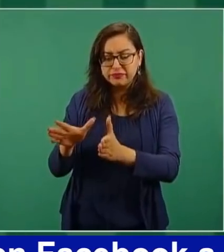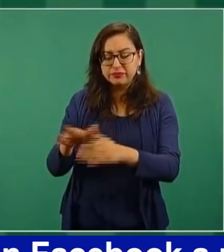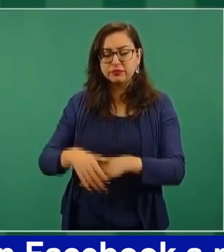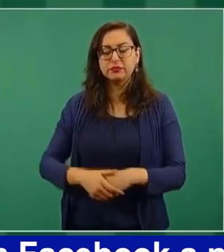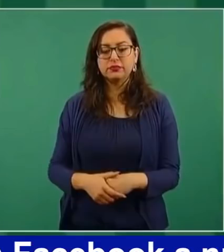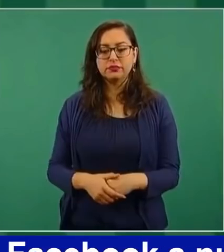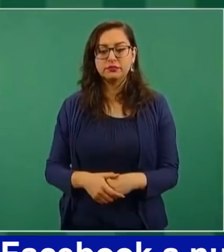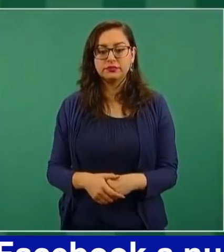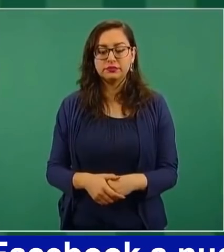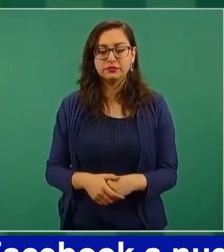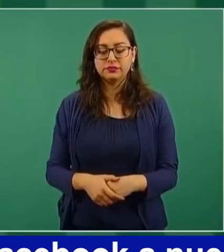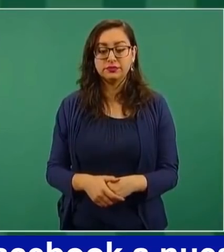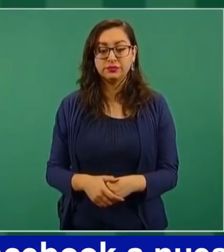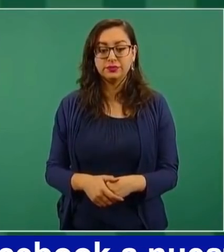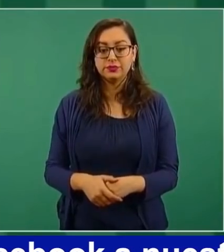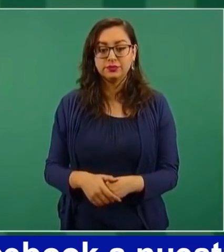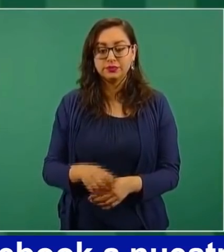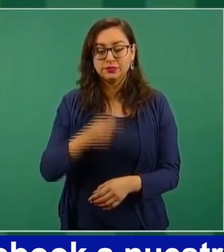Por eso